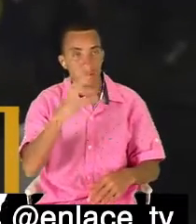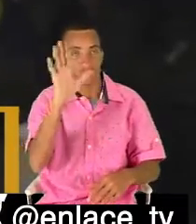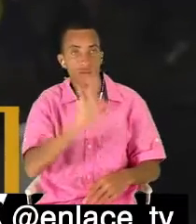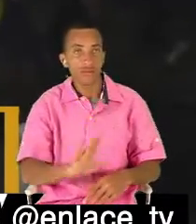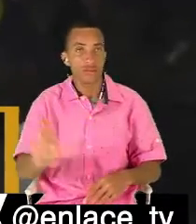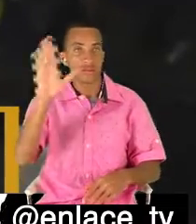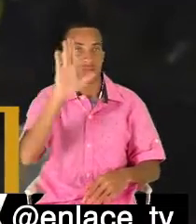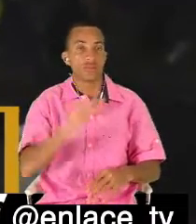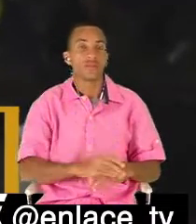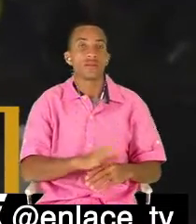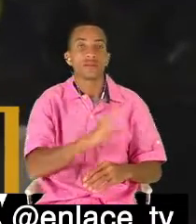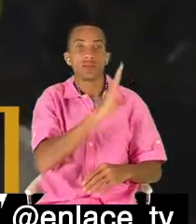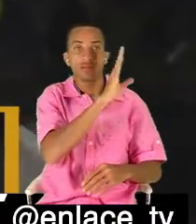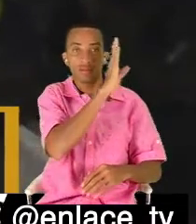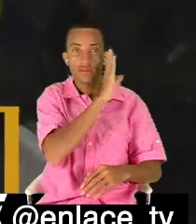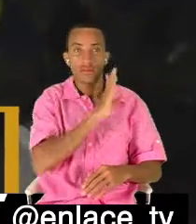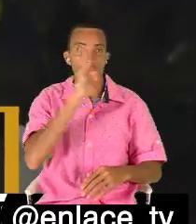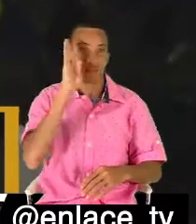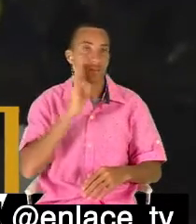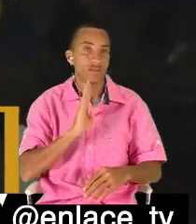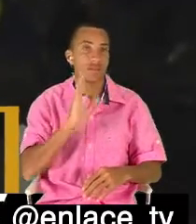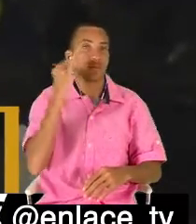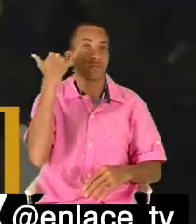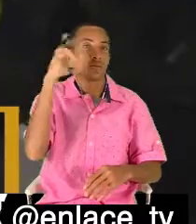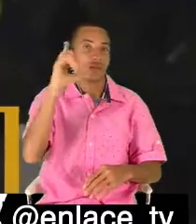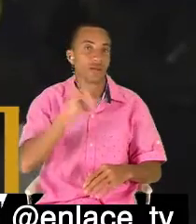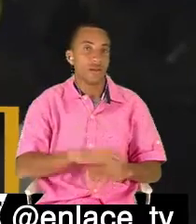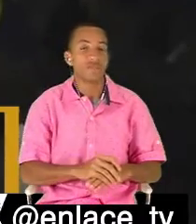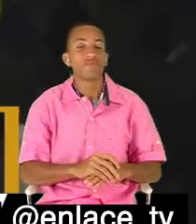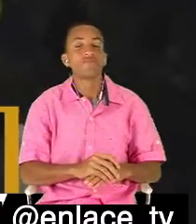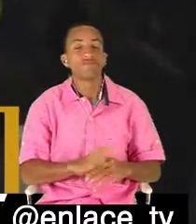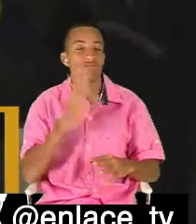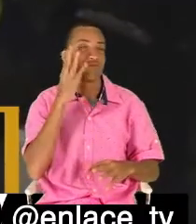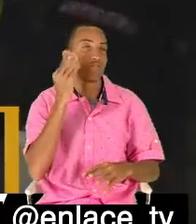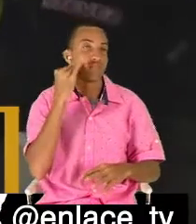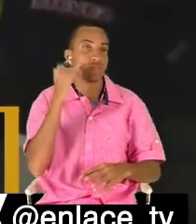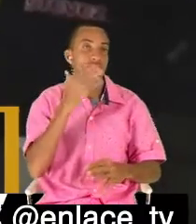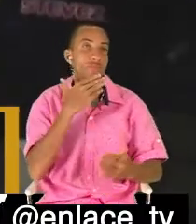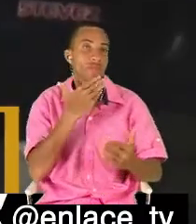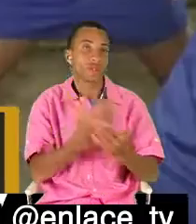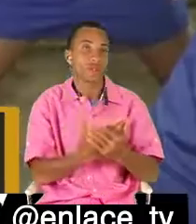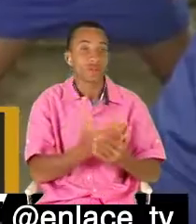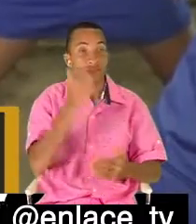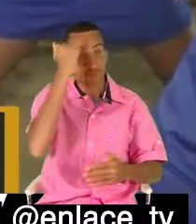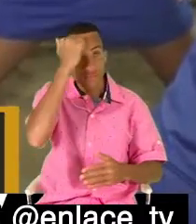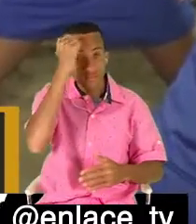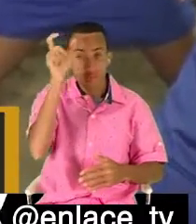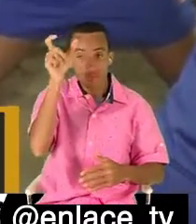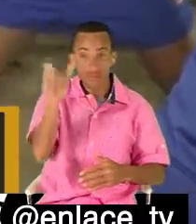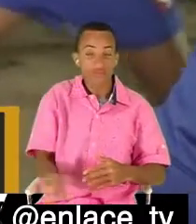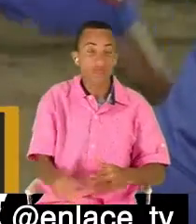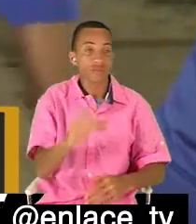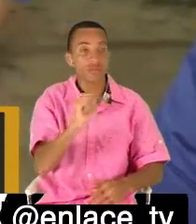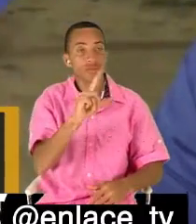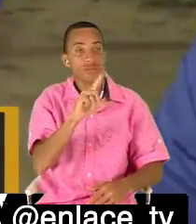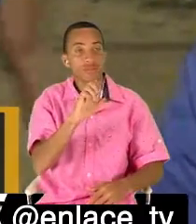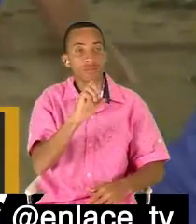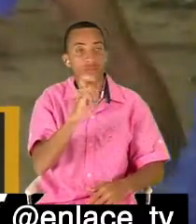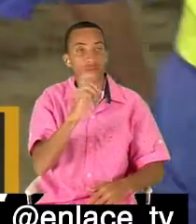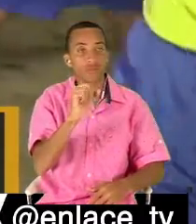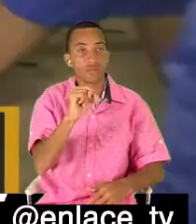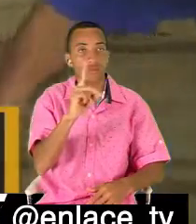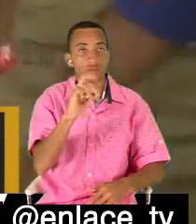ellas. Ya han adquirido experiencia porque gracias al profesor Spencer, Alexander Spencer de Bucaramanga, que es el